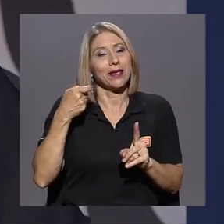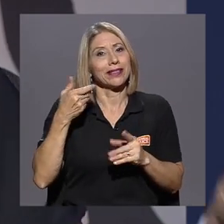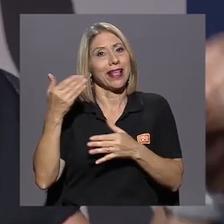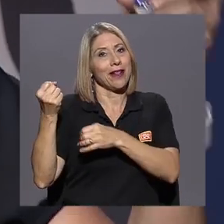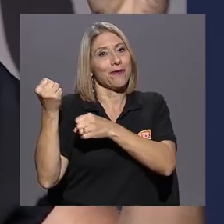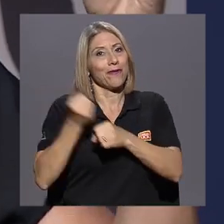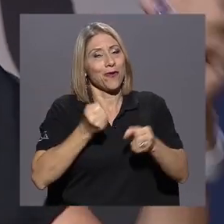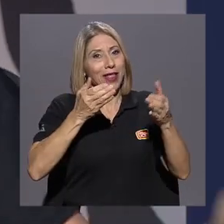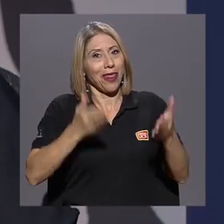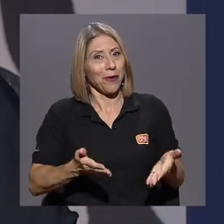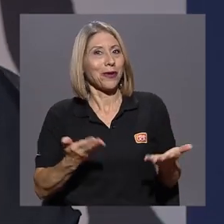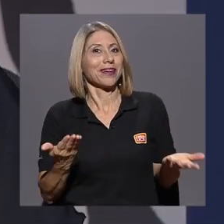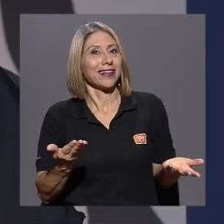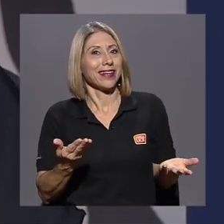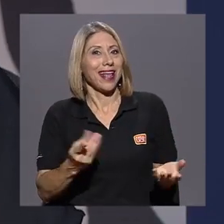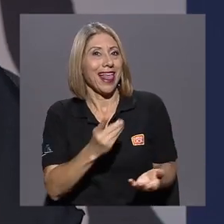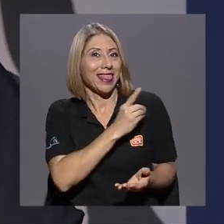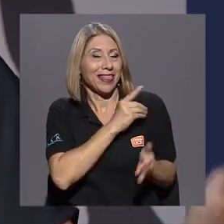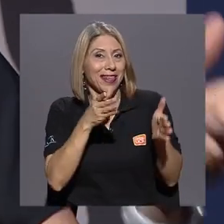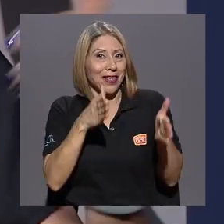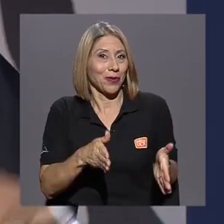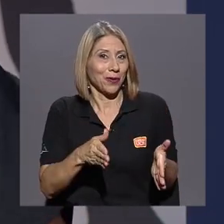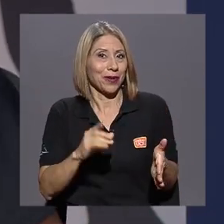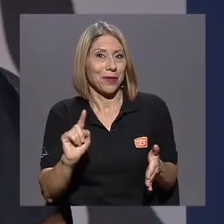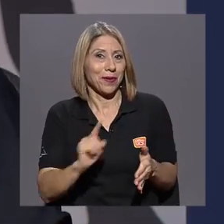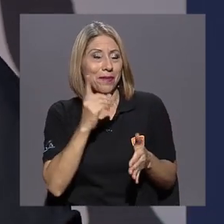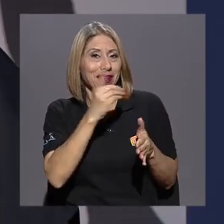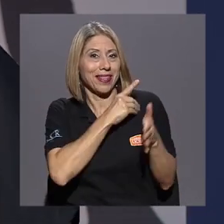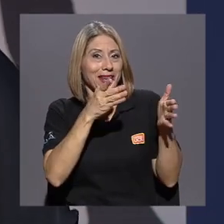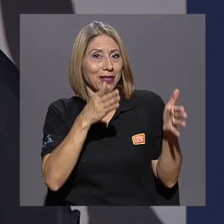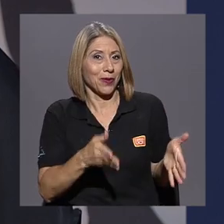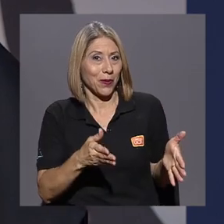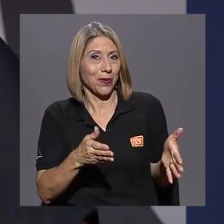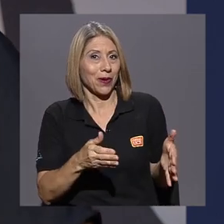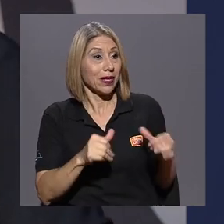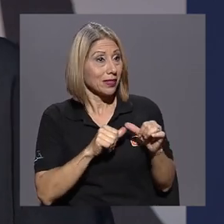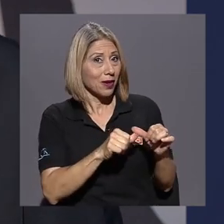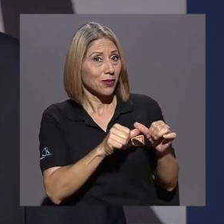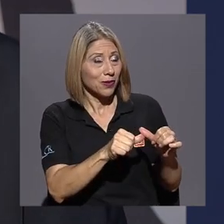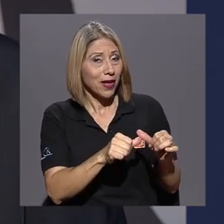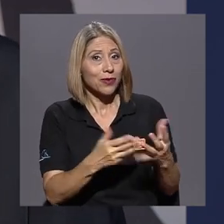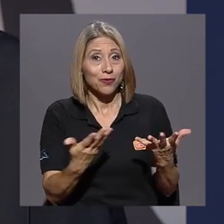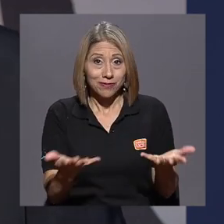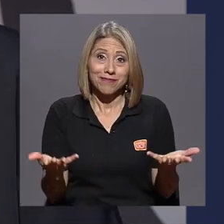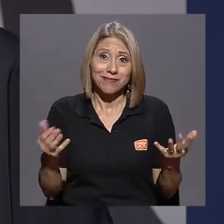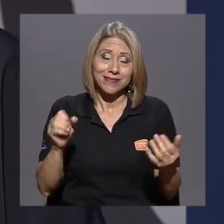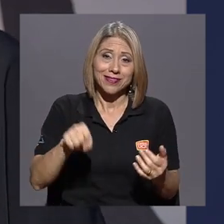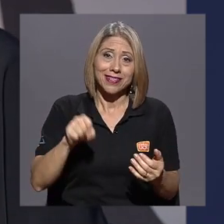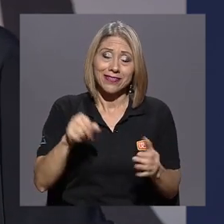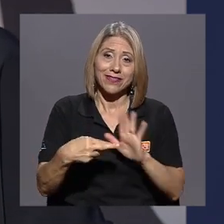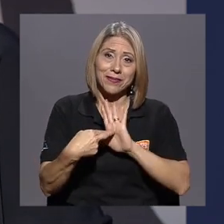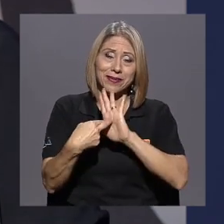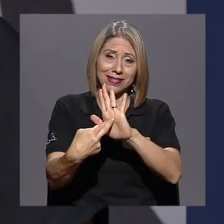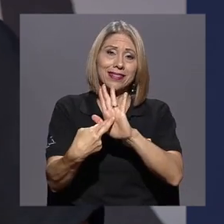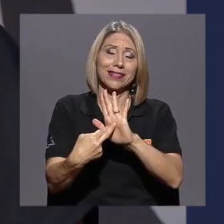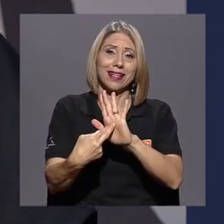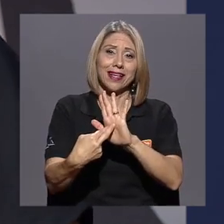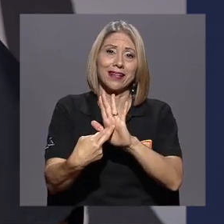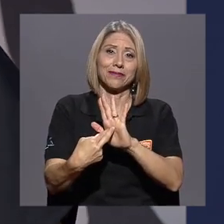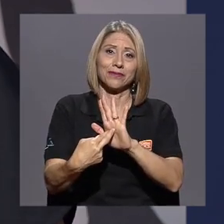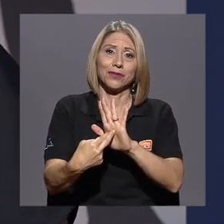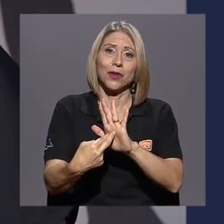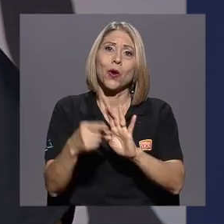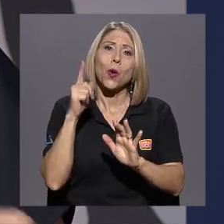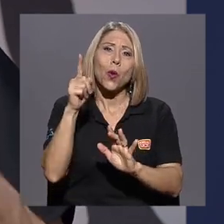el director, el primer director, hasta la última, ¿verdad?, que representa también